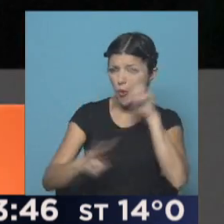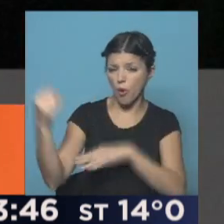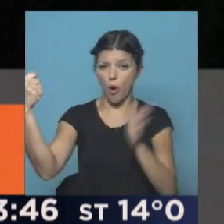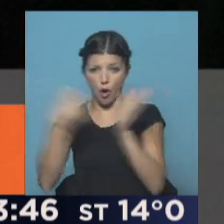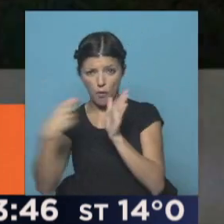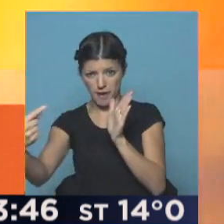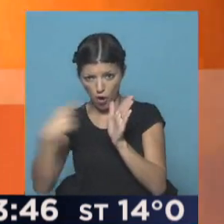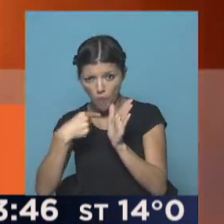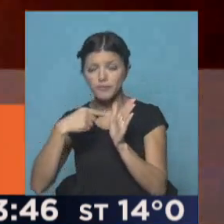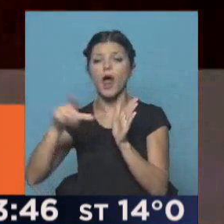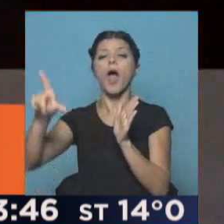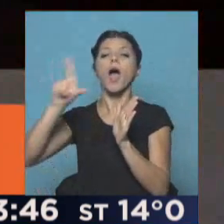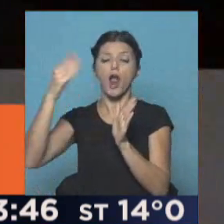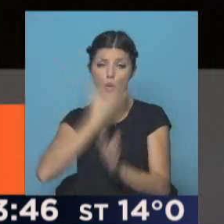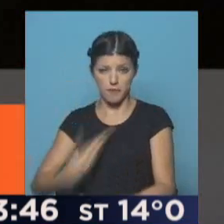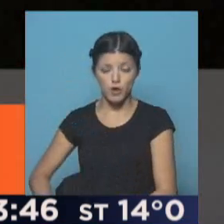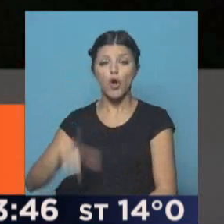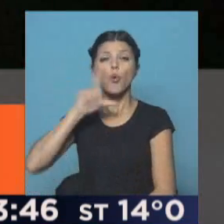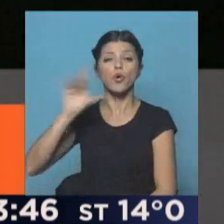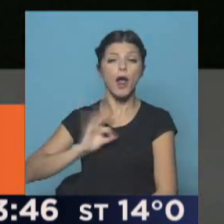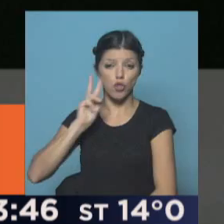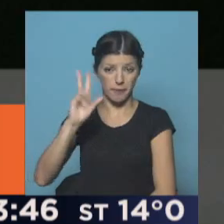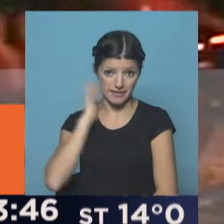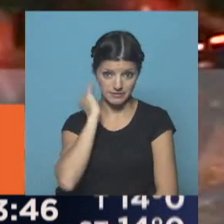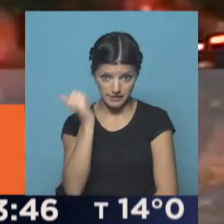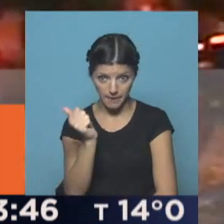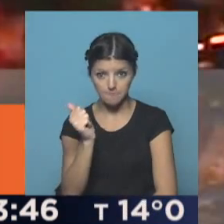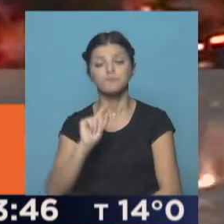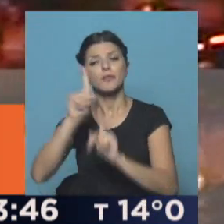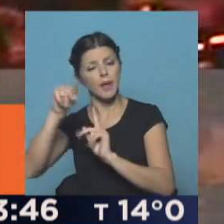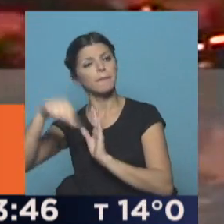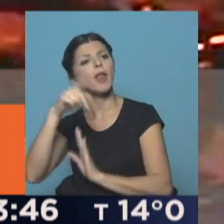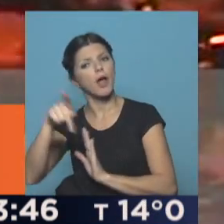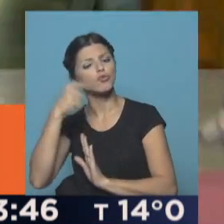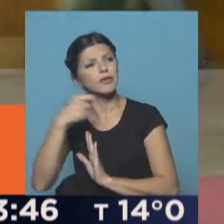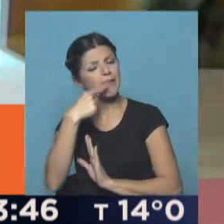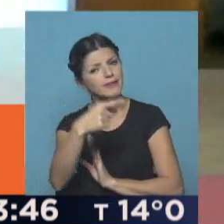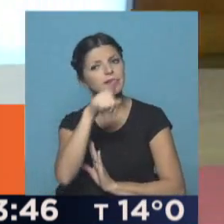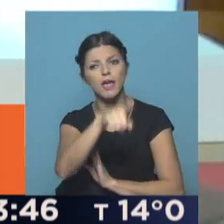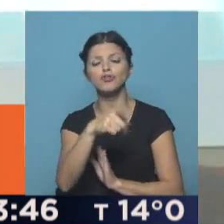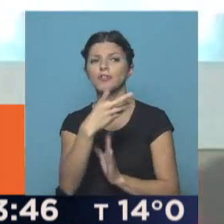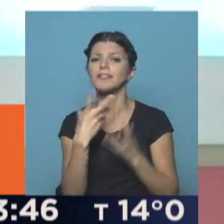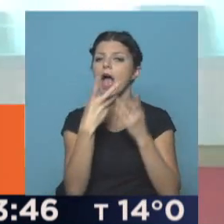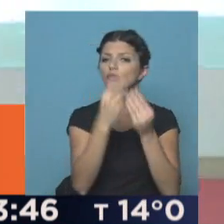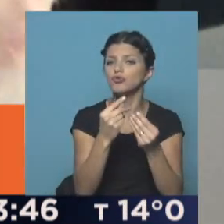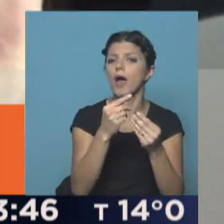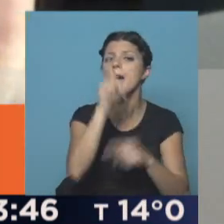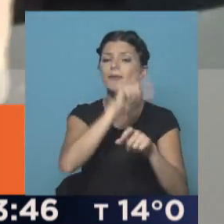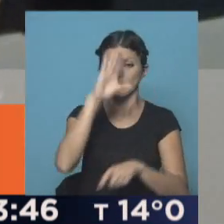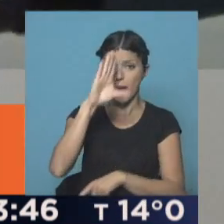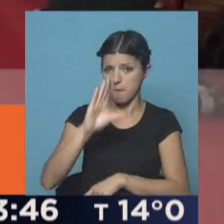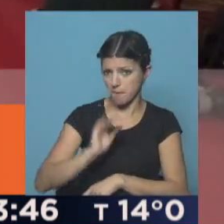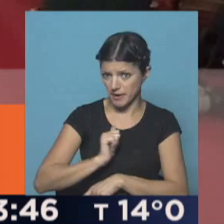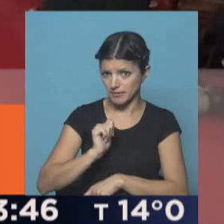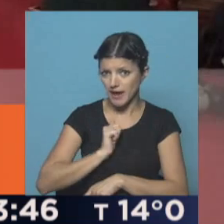de 2016. Ankara acusa además a las autoridades alemanas de conceder asilo político a militares vinculados con